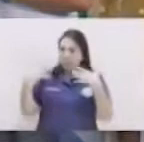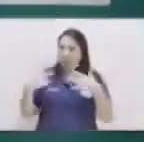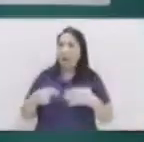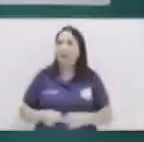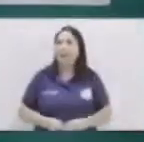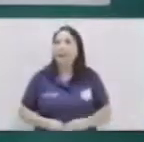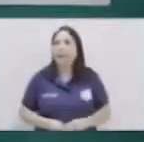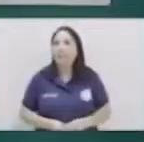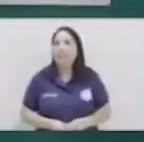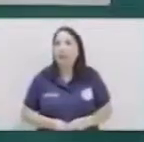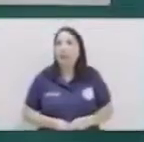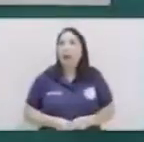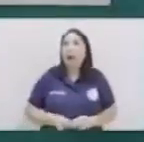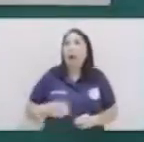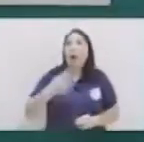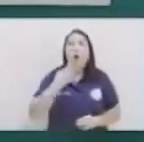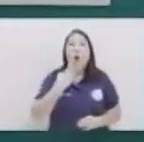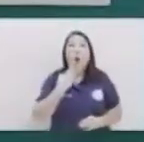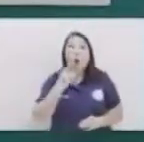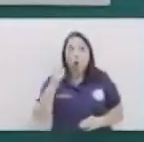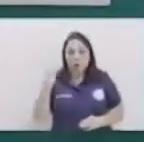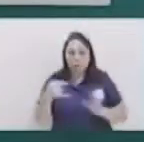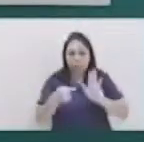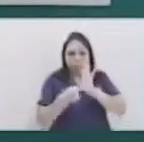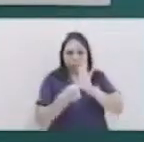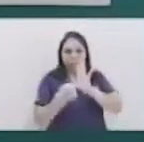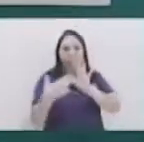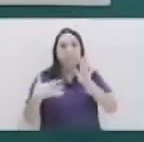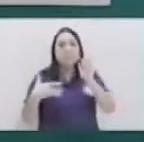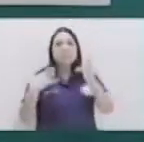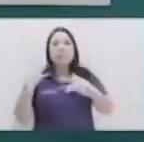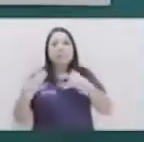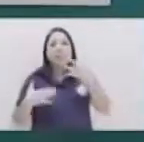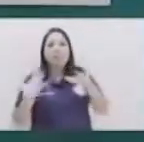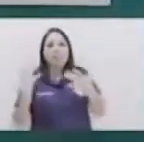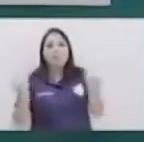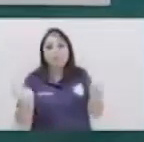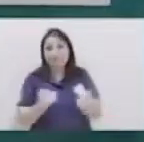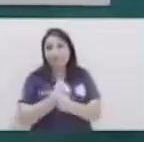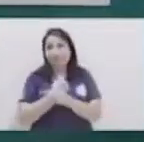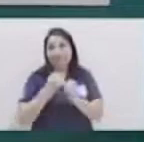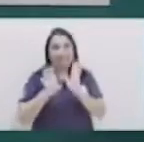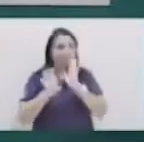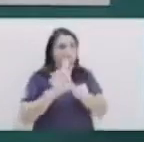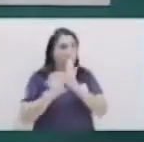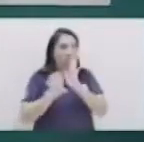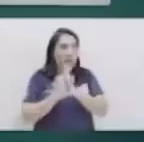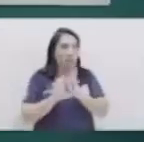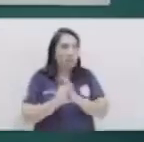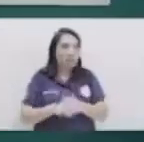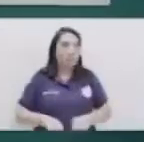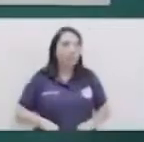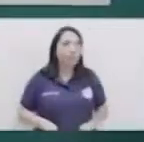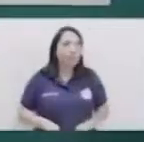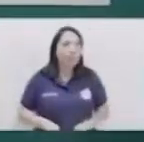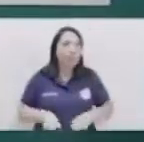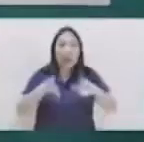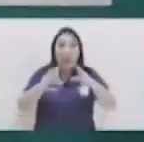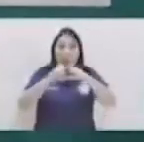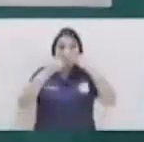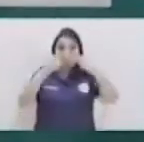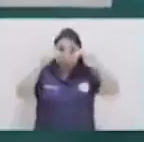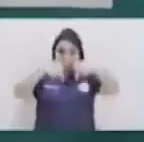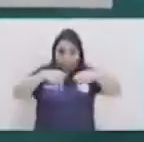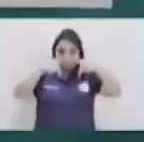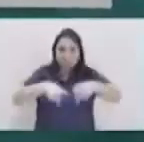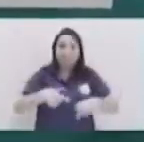se representa por medio del sentimiento que se siente por afectividad. Perfecto. Entonces vamos a trabajar en